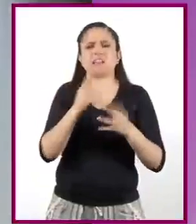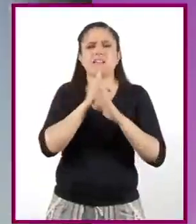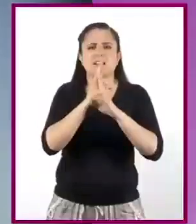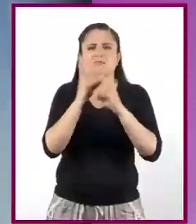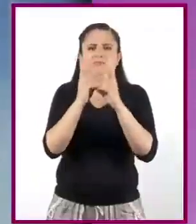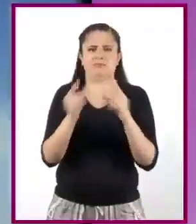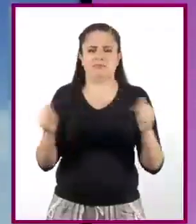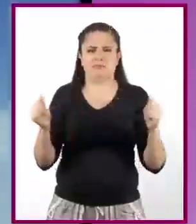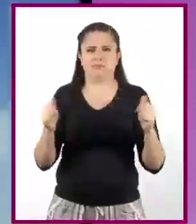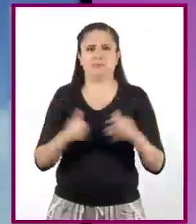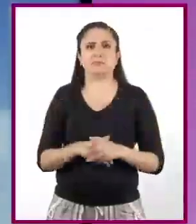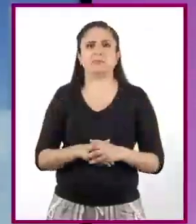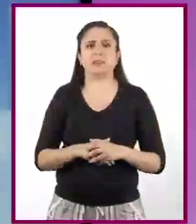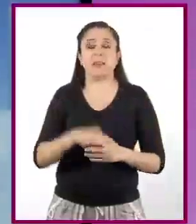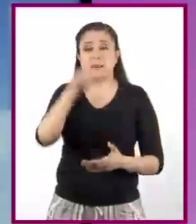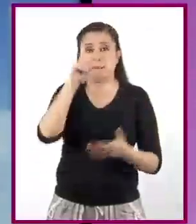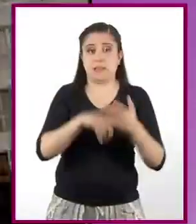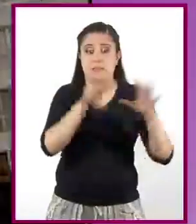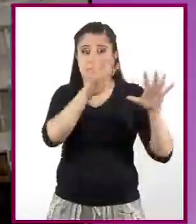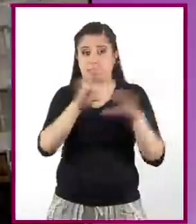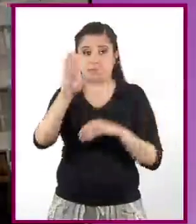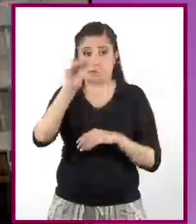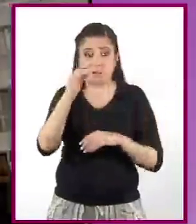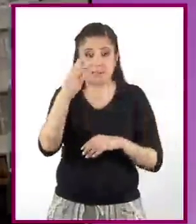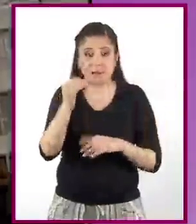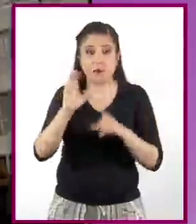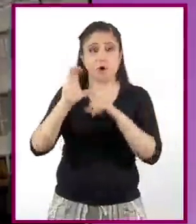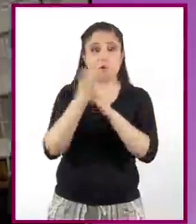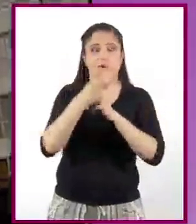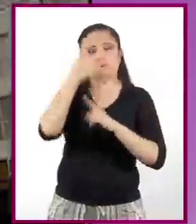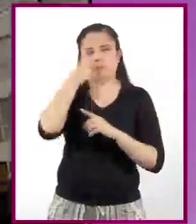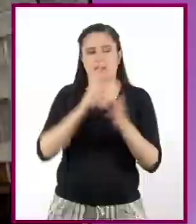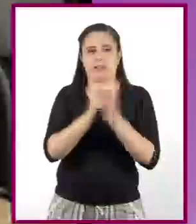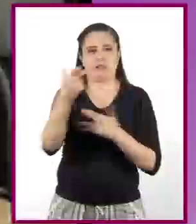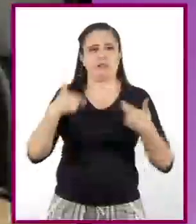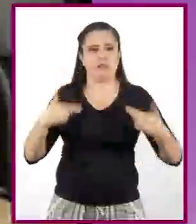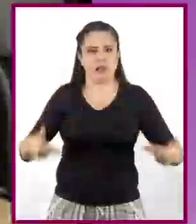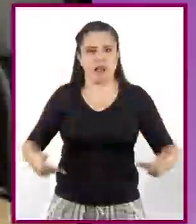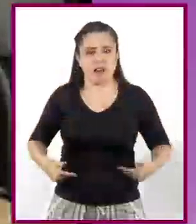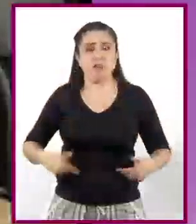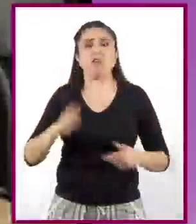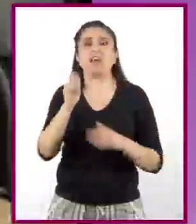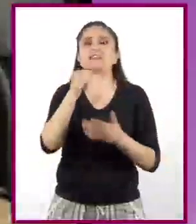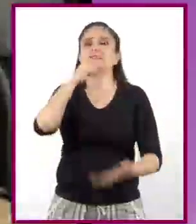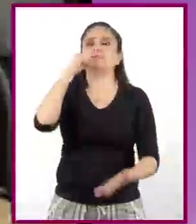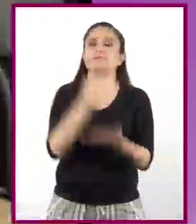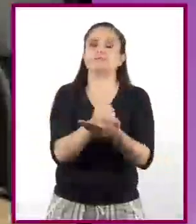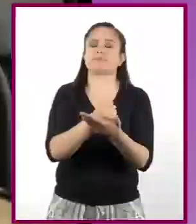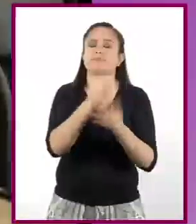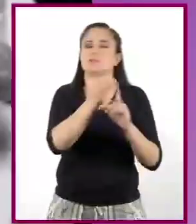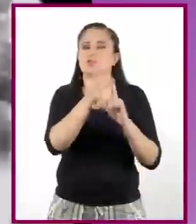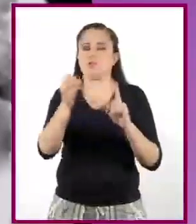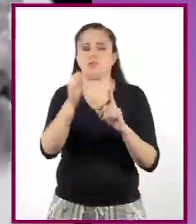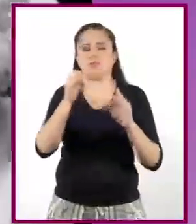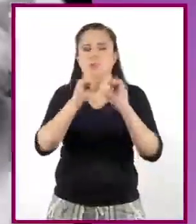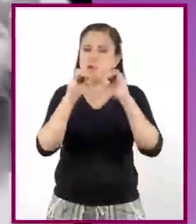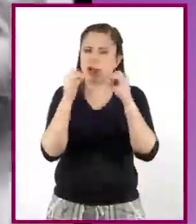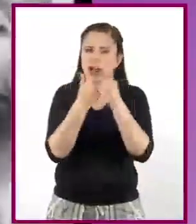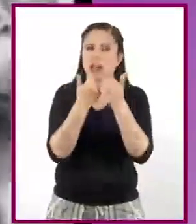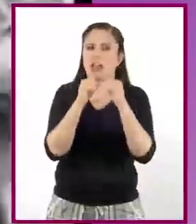resolver esto. En 1999, la Comisión Nacional de los Derechos Humanos se constituye como un organismo autónomo